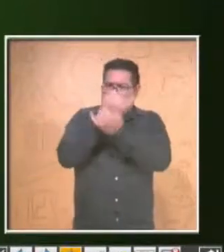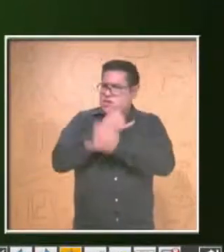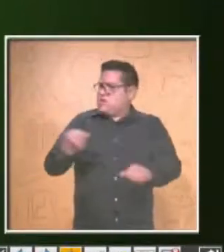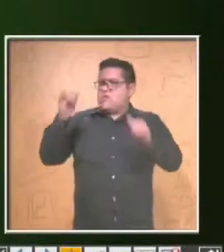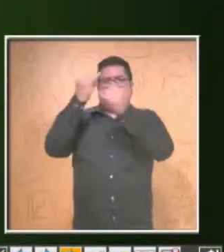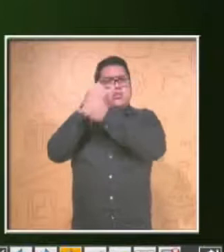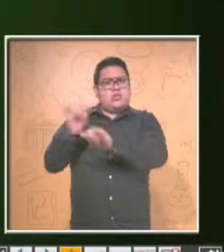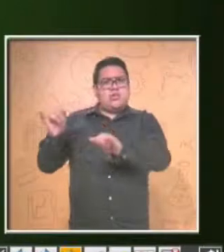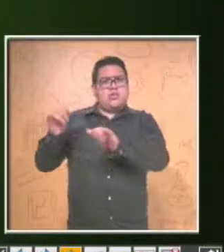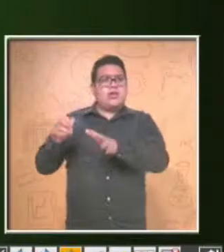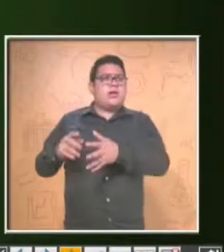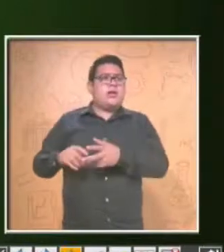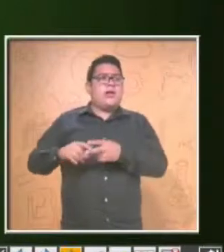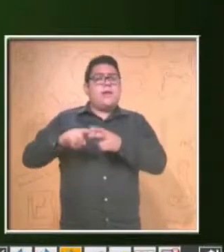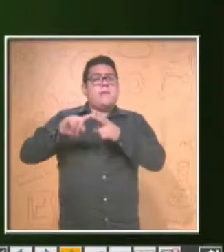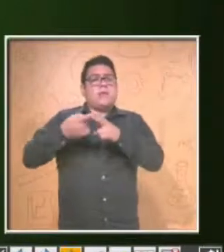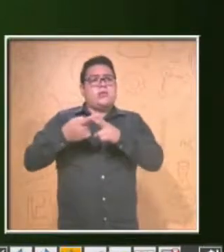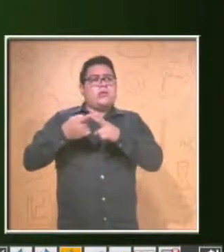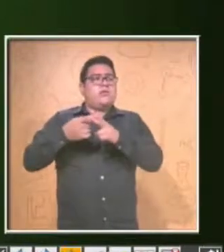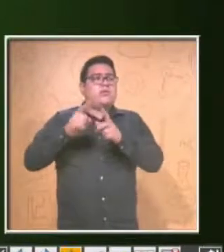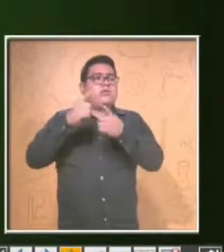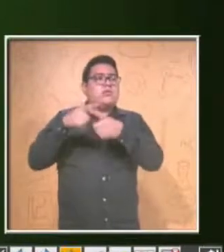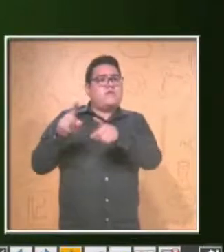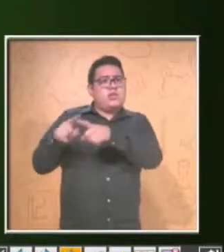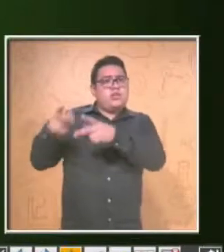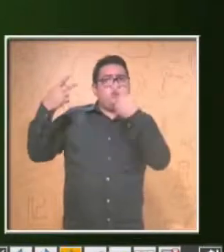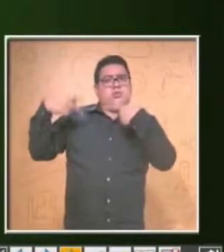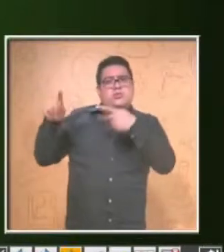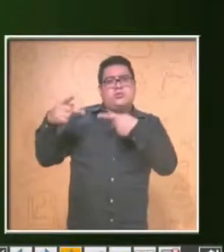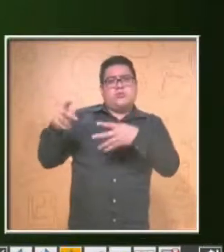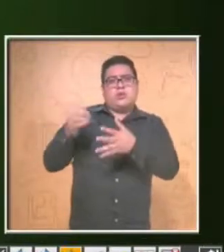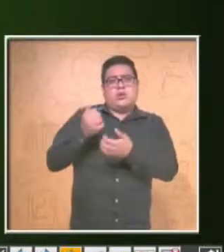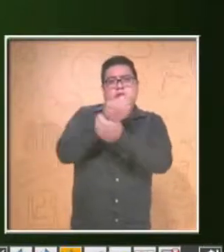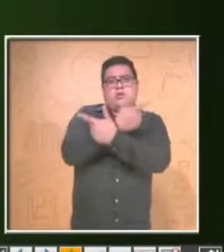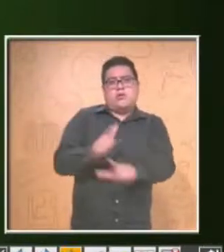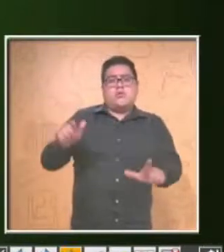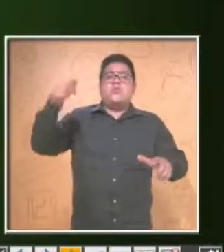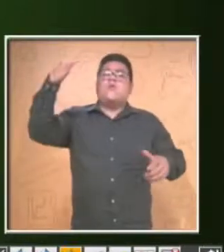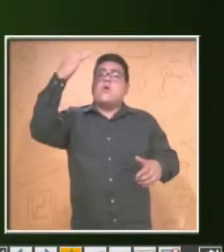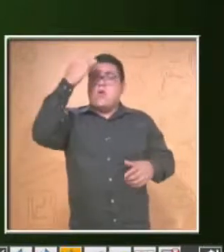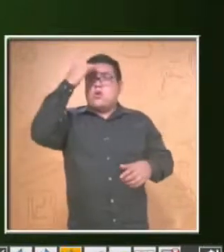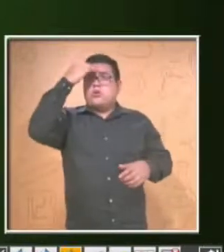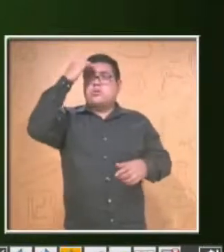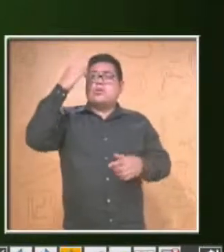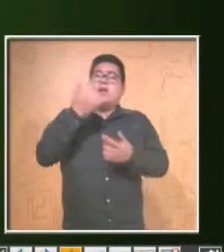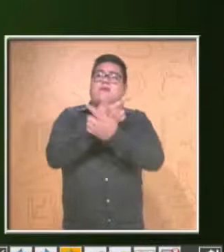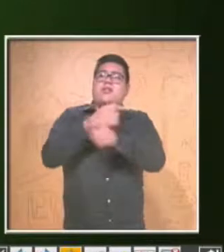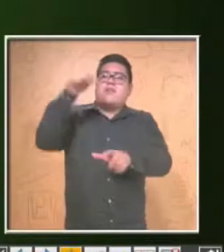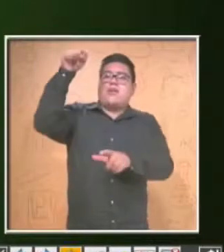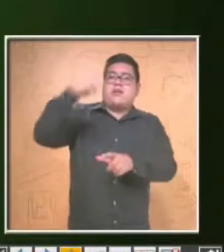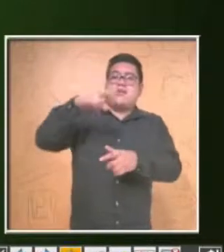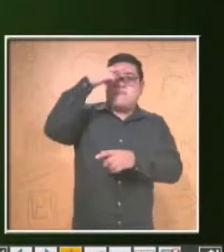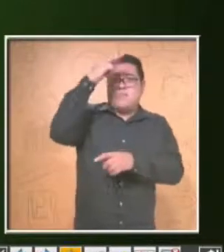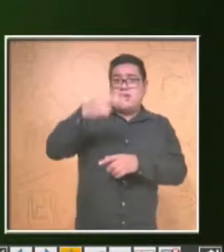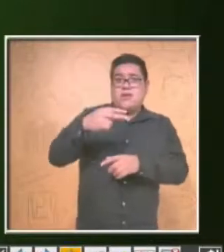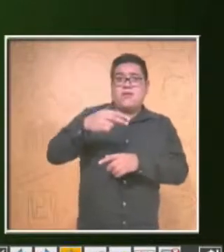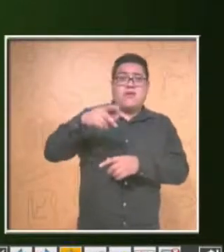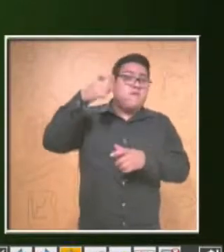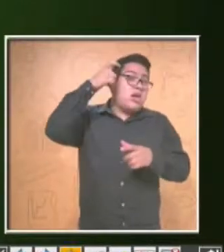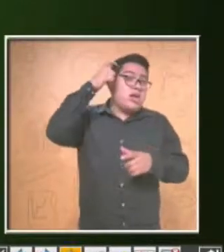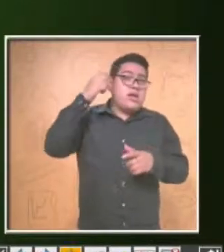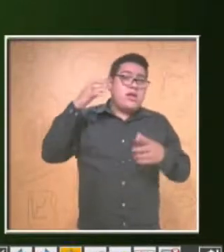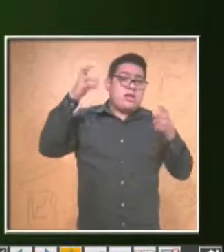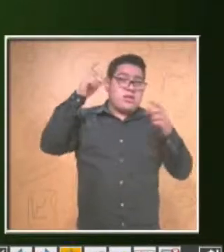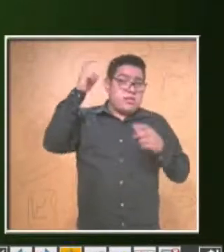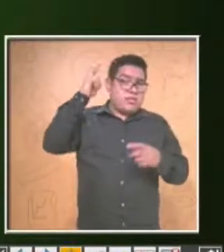aparece Sucre, aparecen otros libertadores, tú conoces al de México. Entonces, esta situación hace